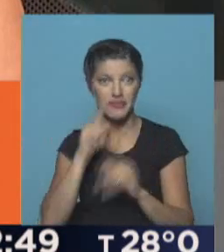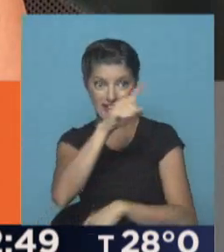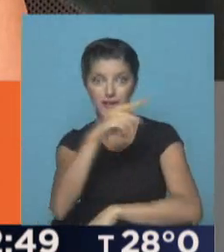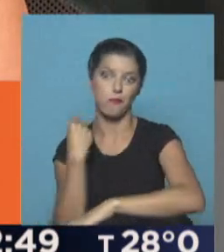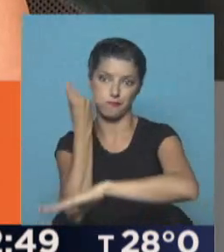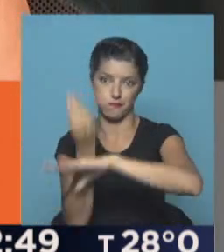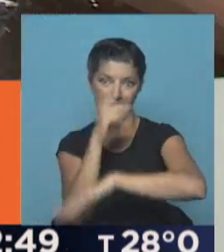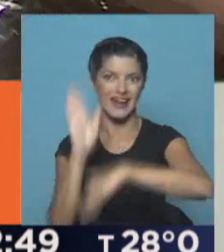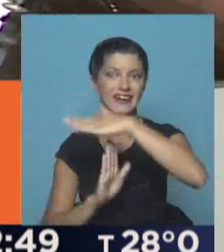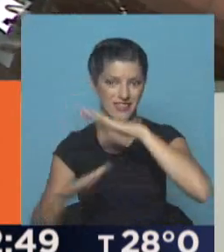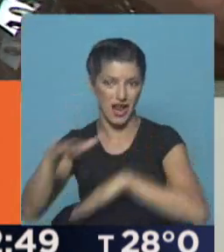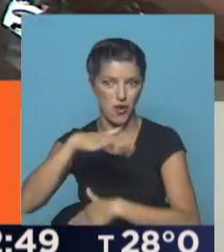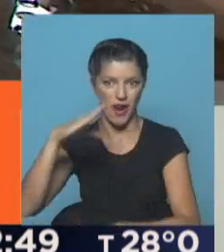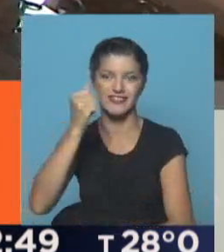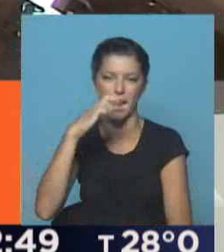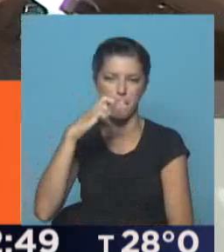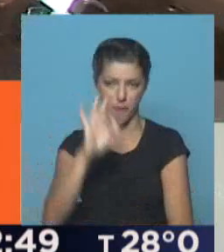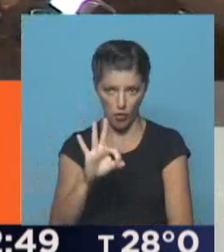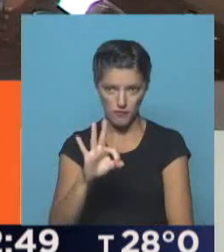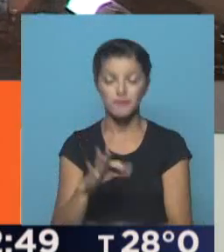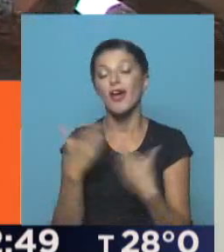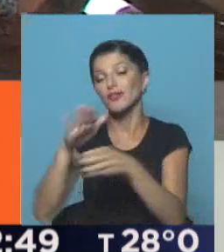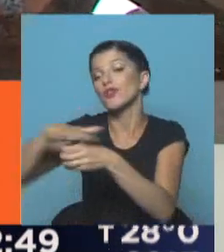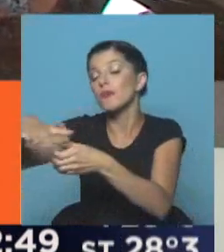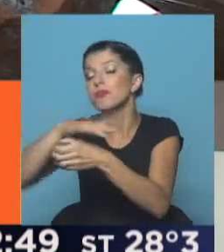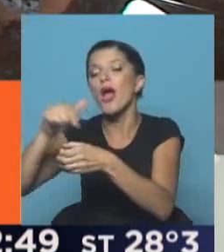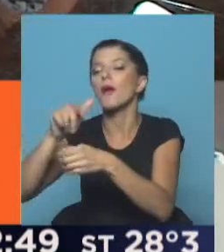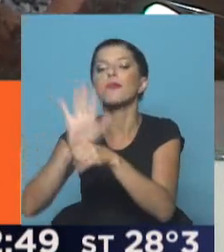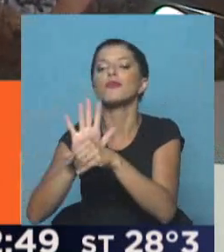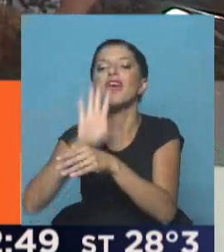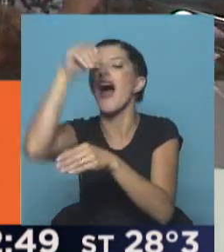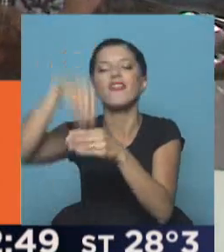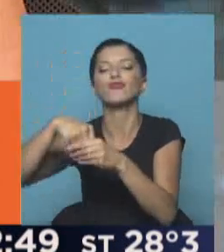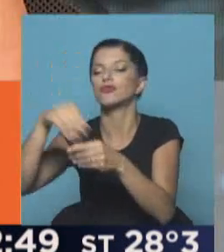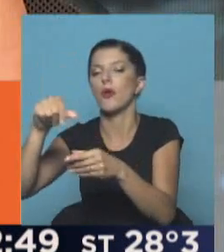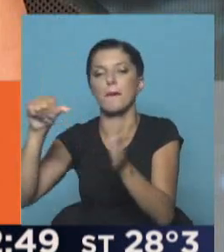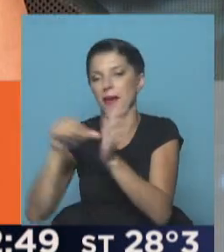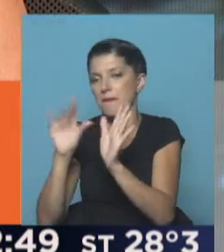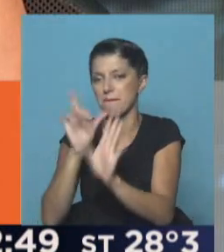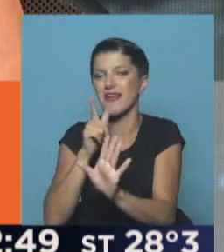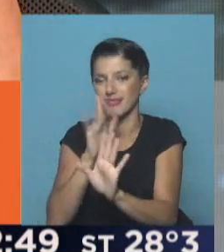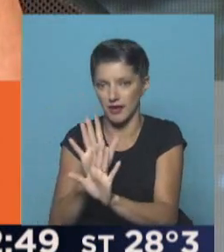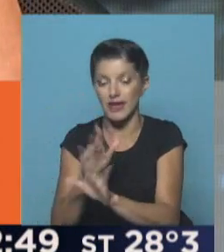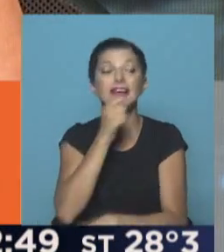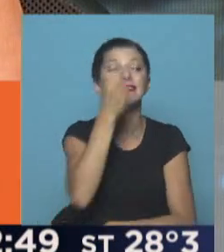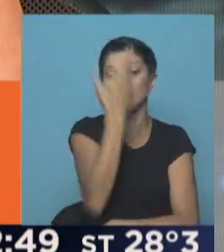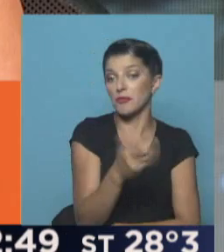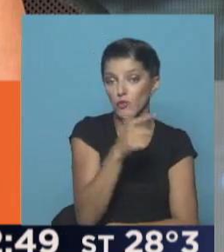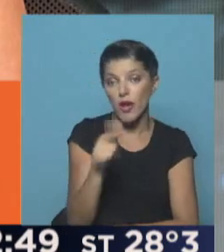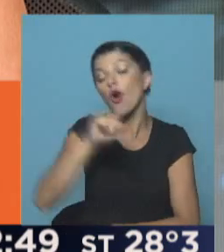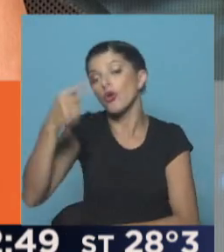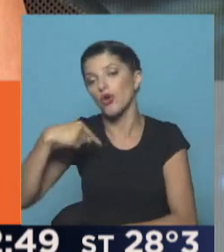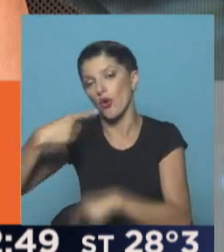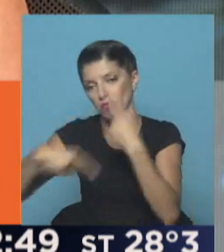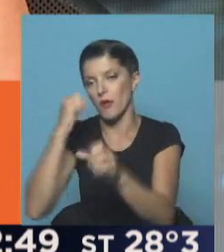tanto a la población en enero, lo cual demuestra que Sinaloa es un estado paralelo en sí mismo y que esté o no esté el Chapo, si no es él, van a ser otros los que van